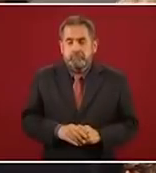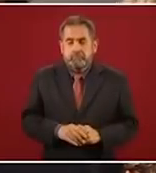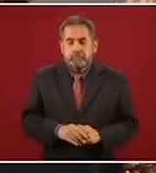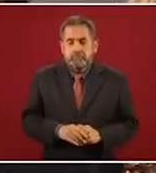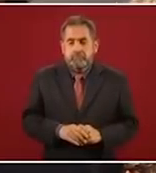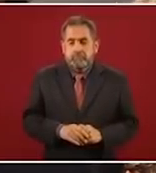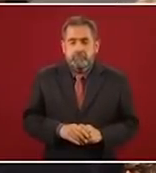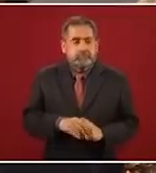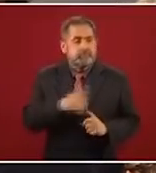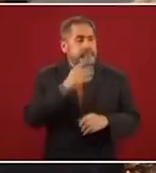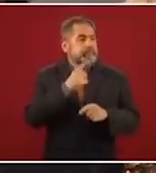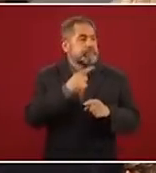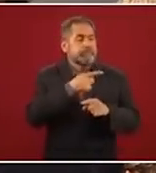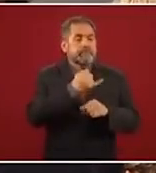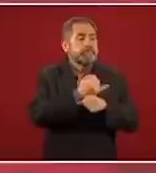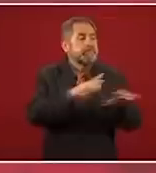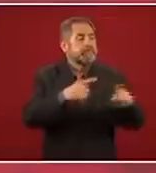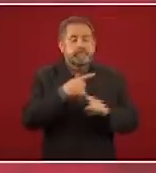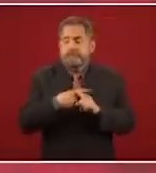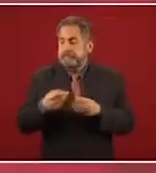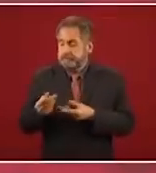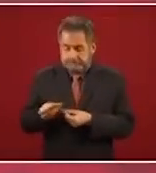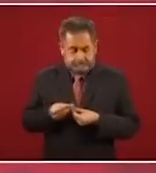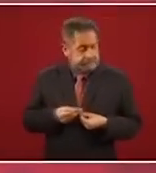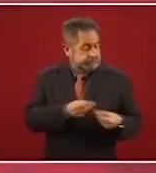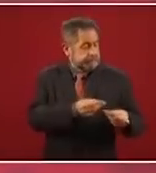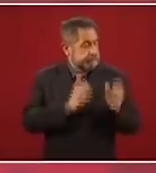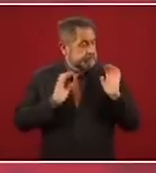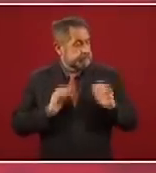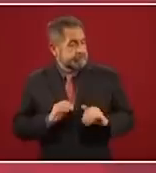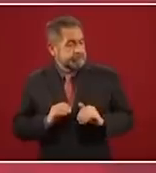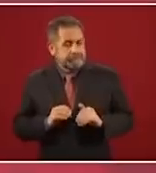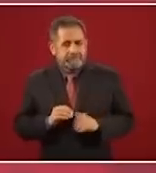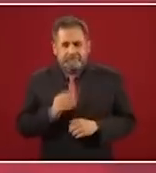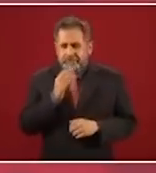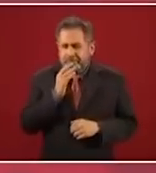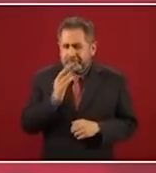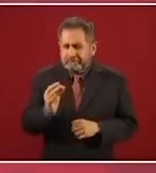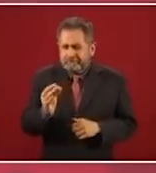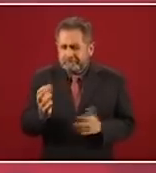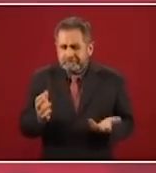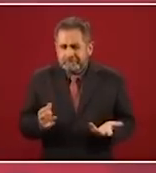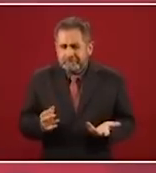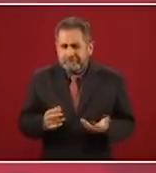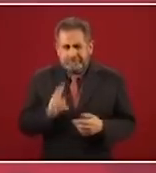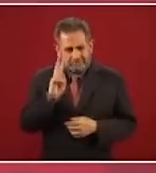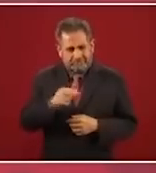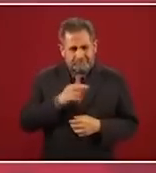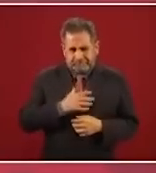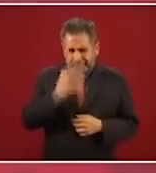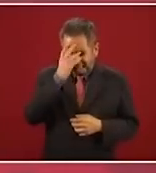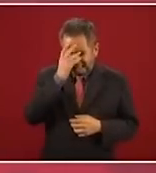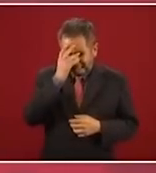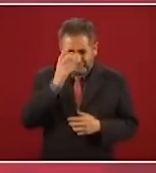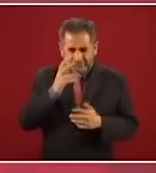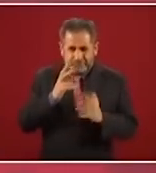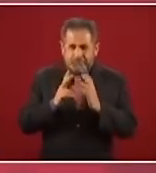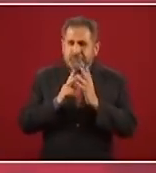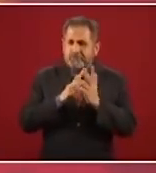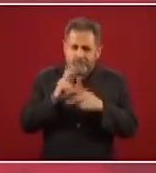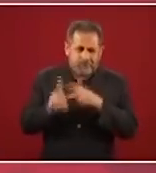a medios de comunicación. Una cosa tan vergonzosa que no quiero ni